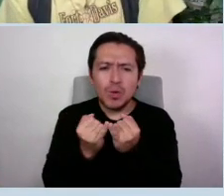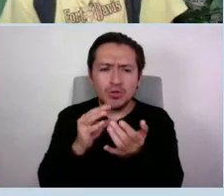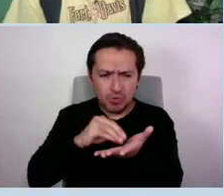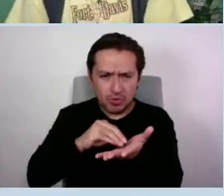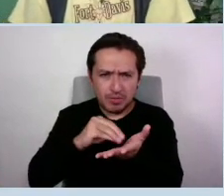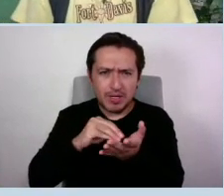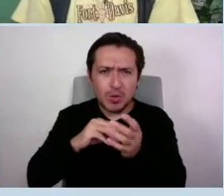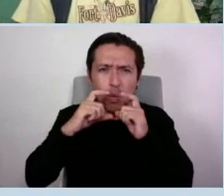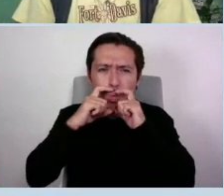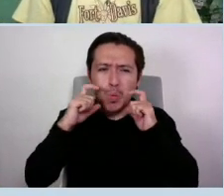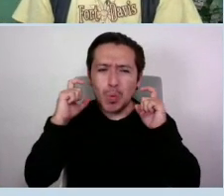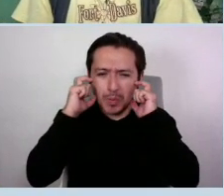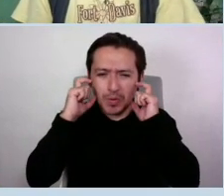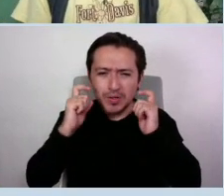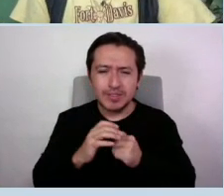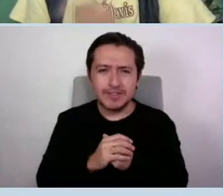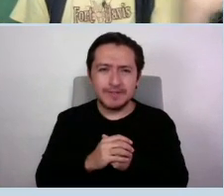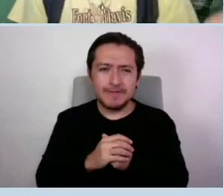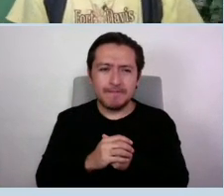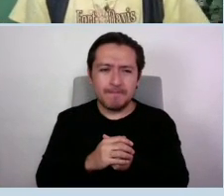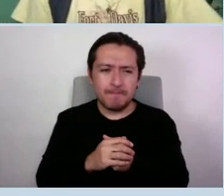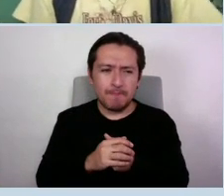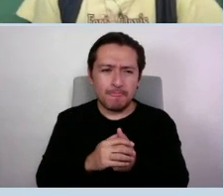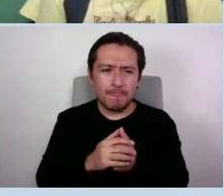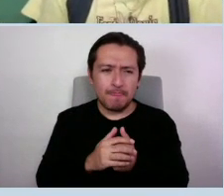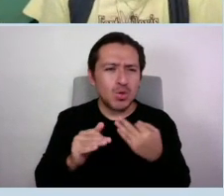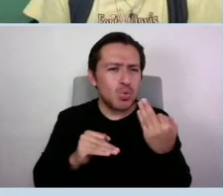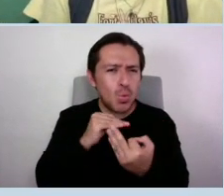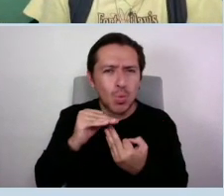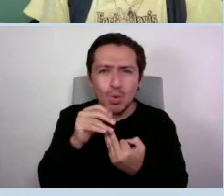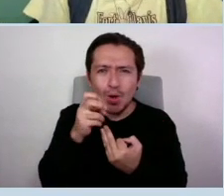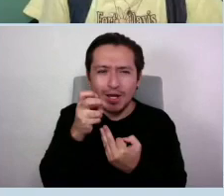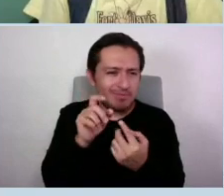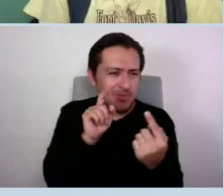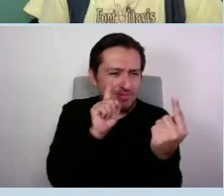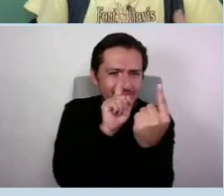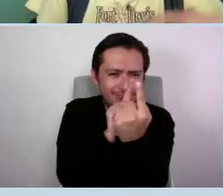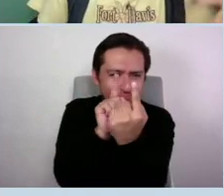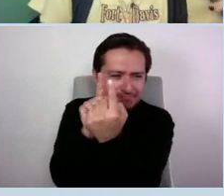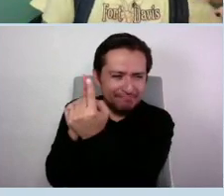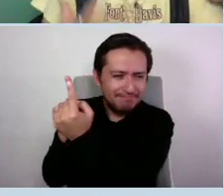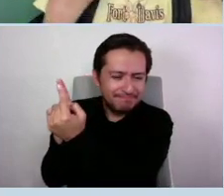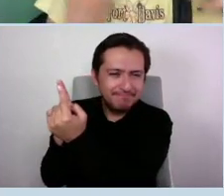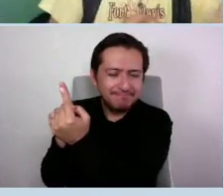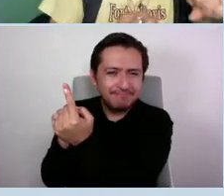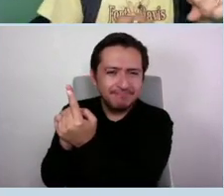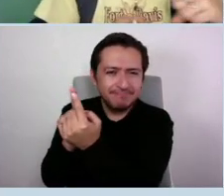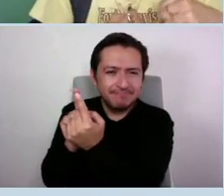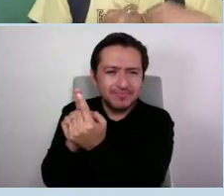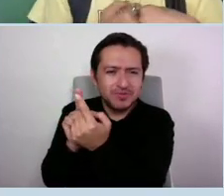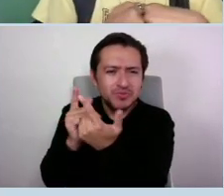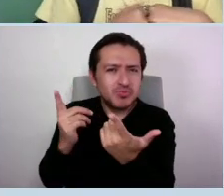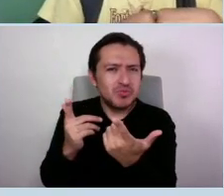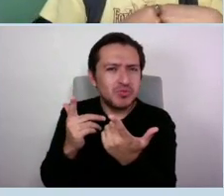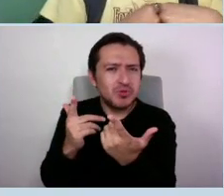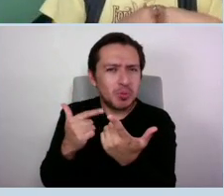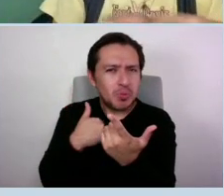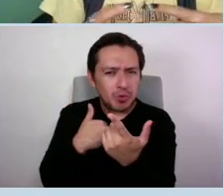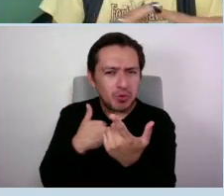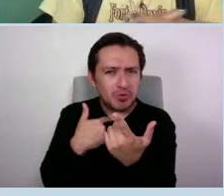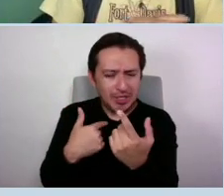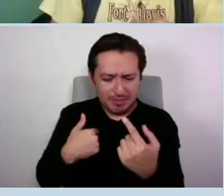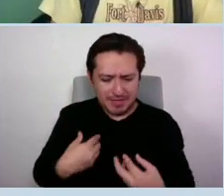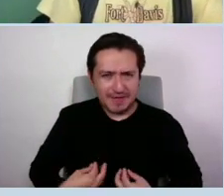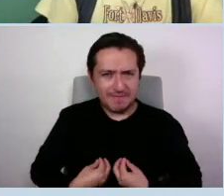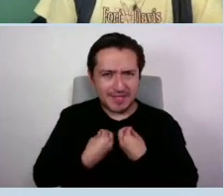no eh Y todos esos encuentros fueron e haciéndose una parte muy importante de mi vida